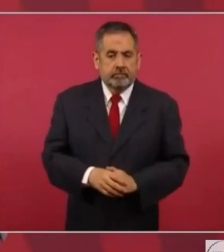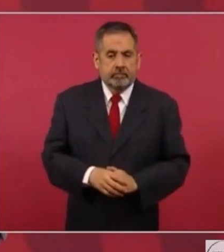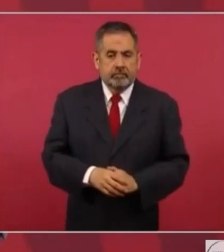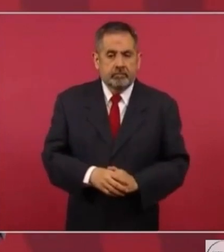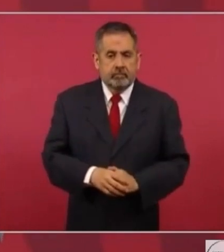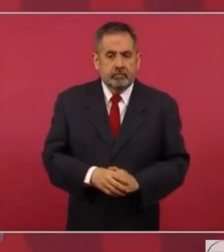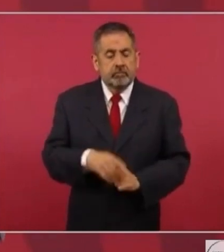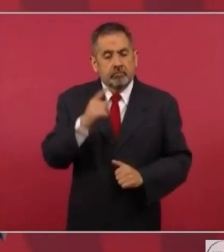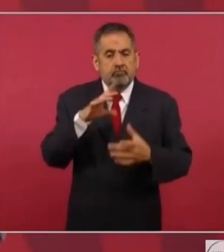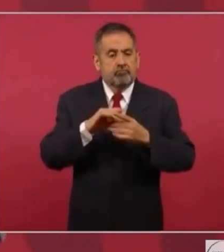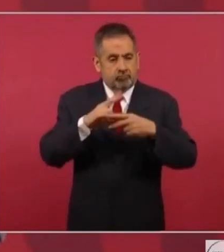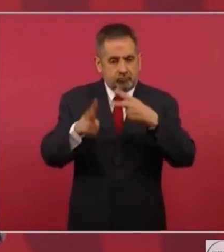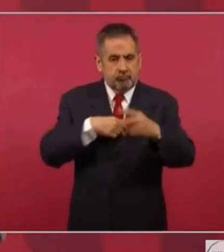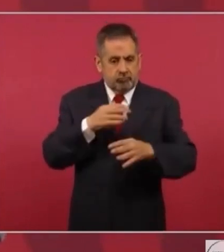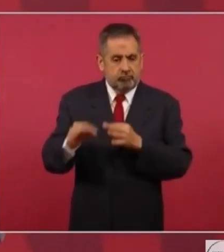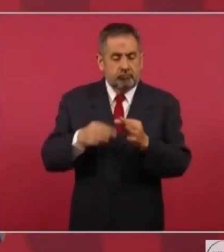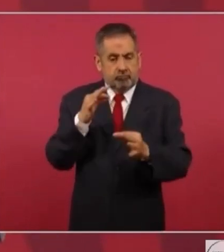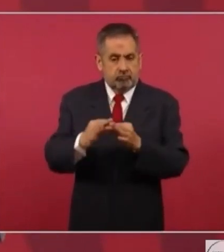Pero yo voy a cumplir.